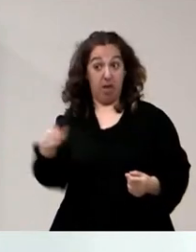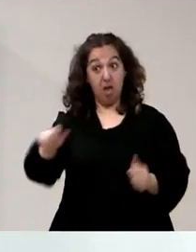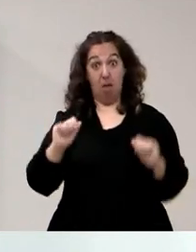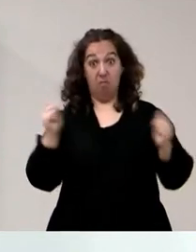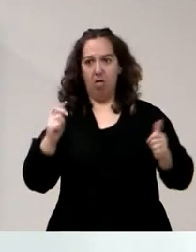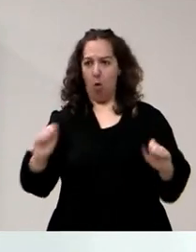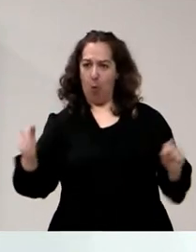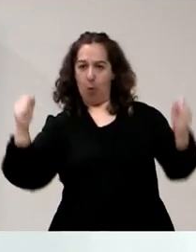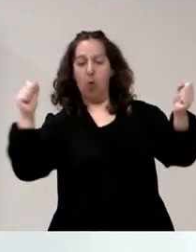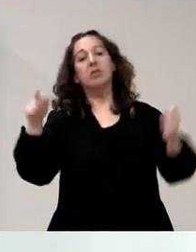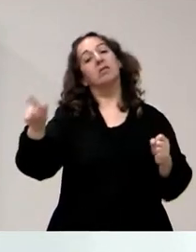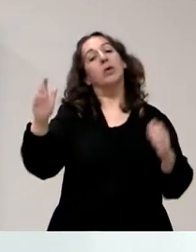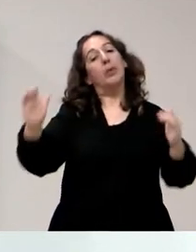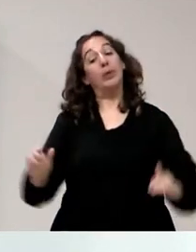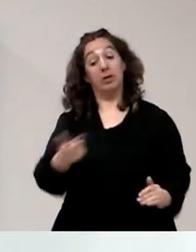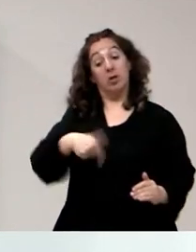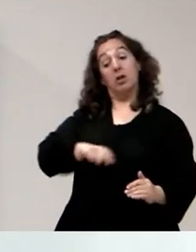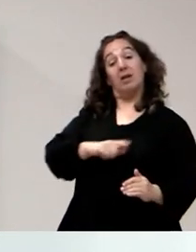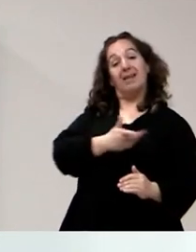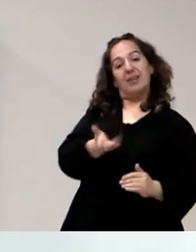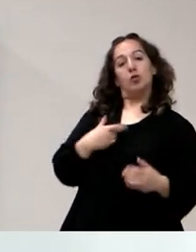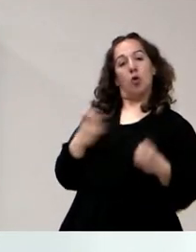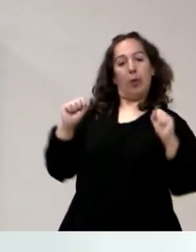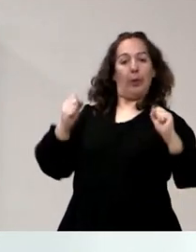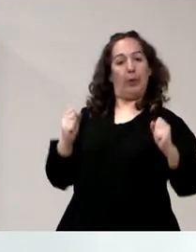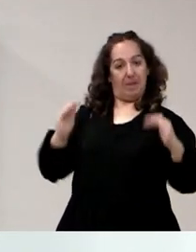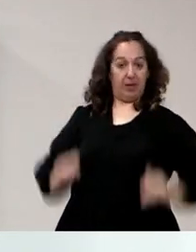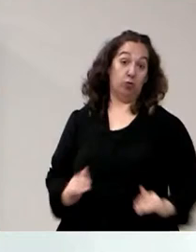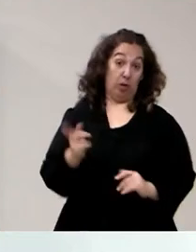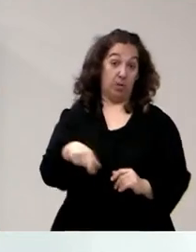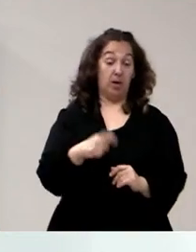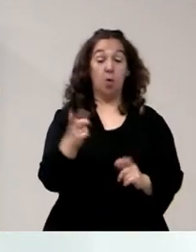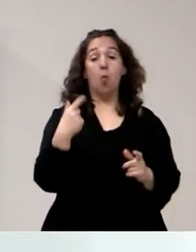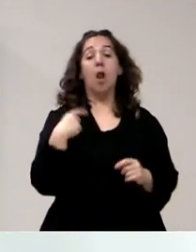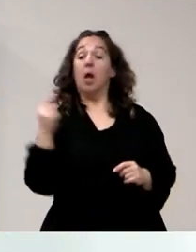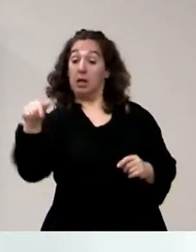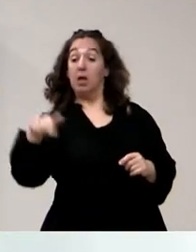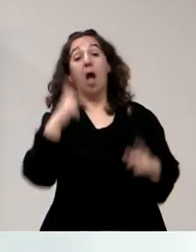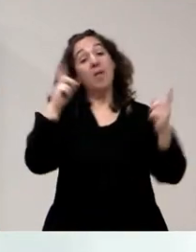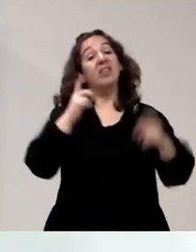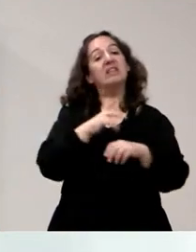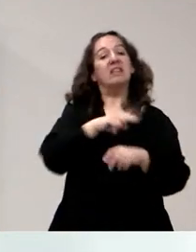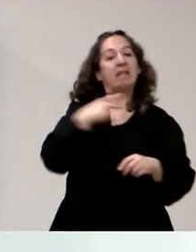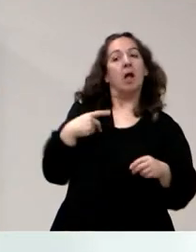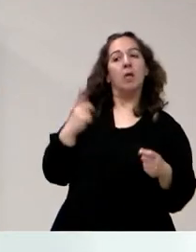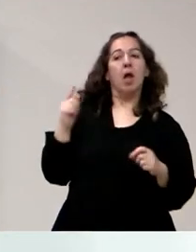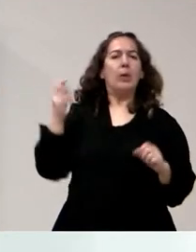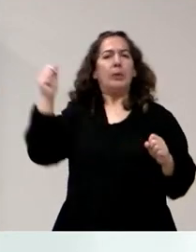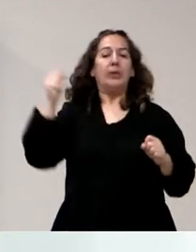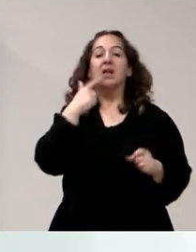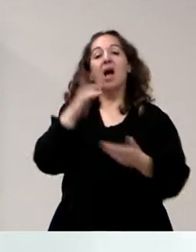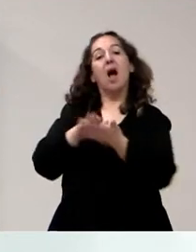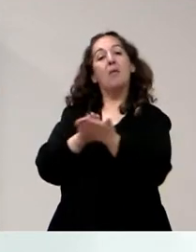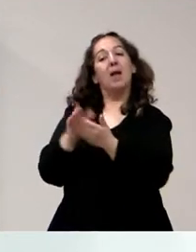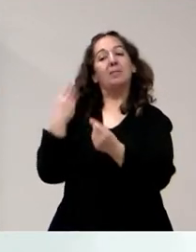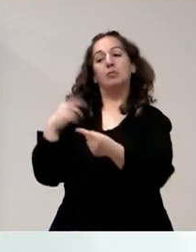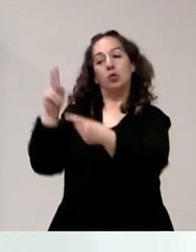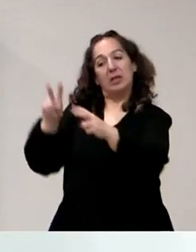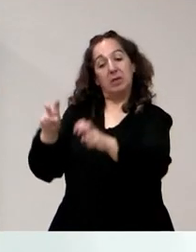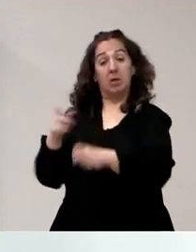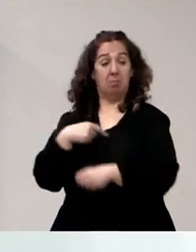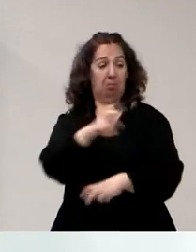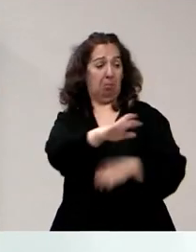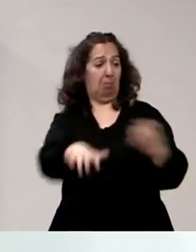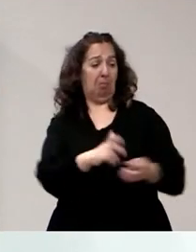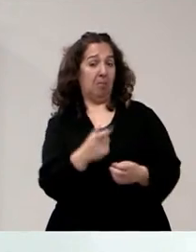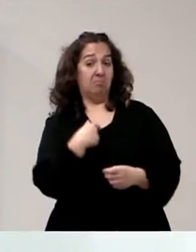a rebajarlo Y entonces lo rebajar remos los demás porque aquí cuando el tono ha sido muy alto pero siempre iba en una dirección nadie se escandalizaba ni